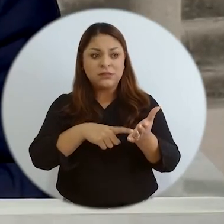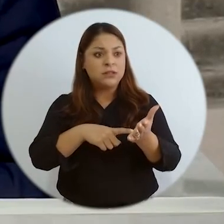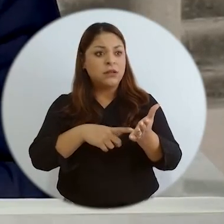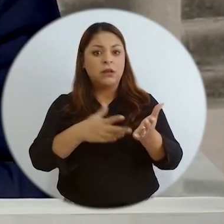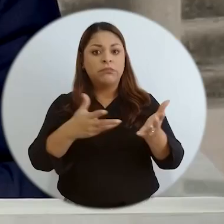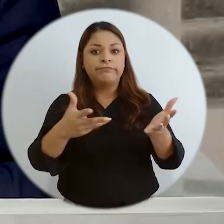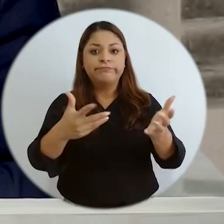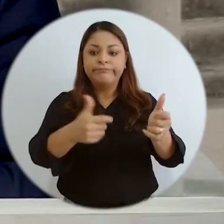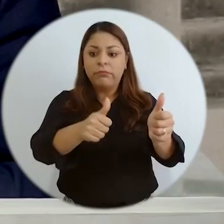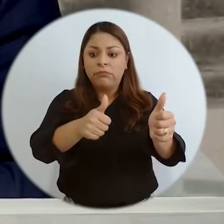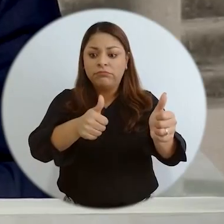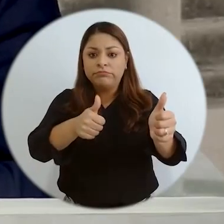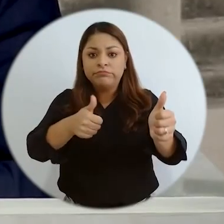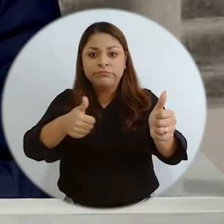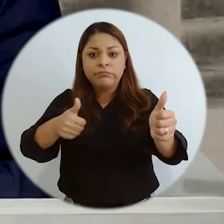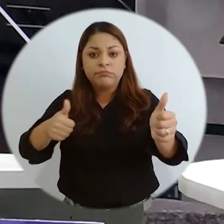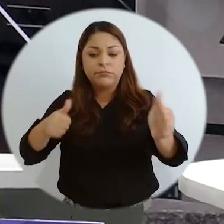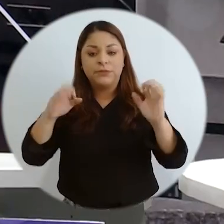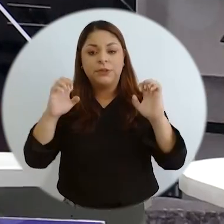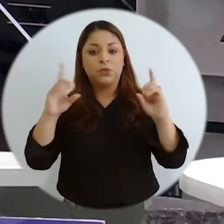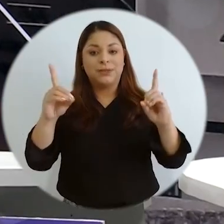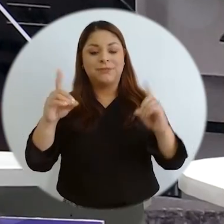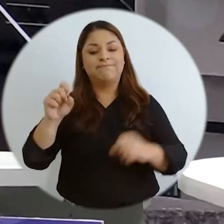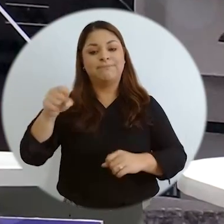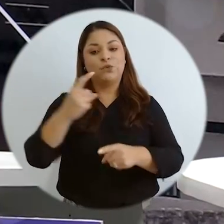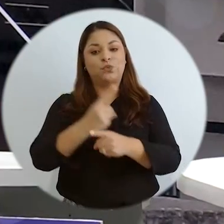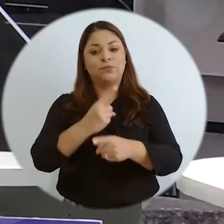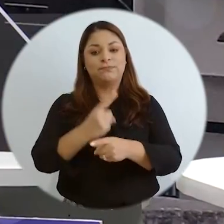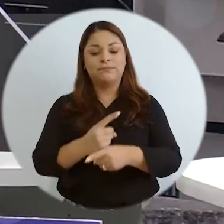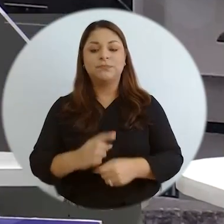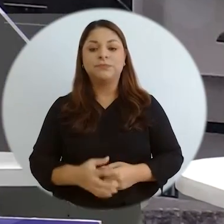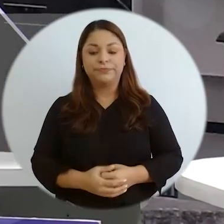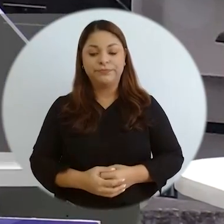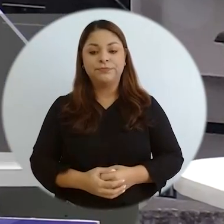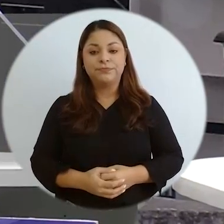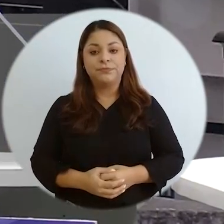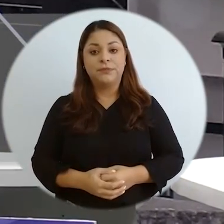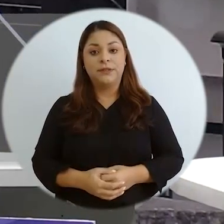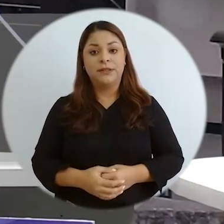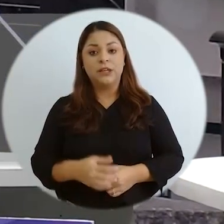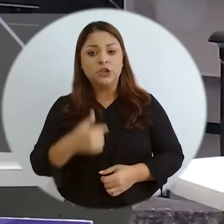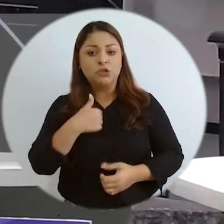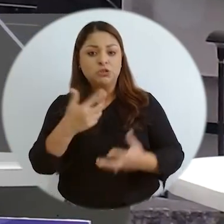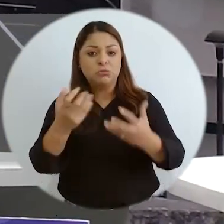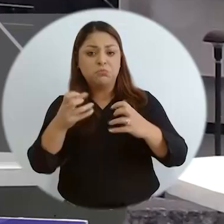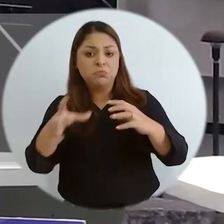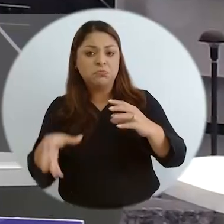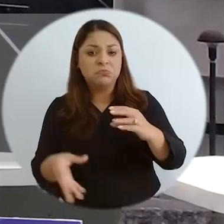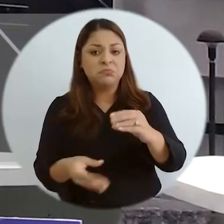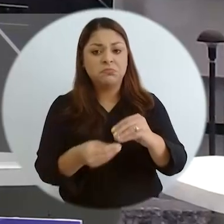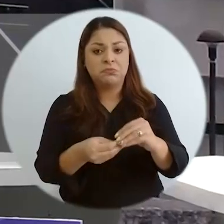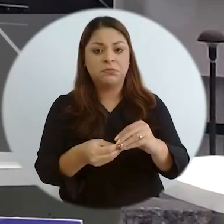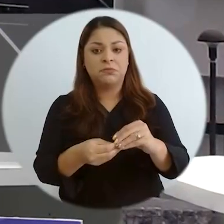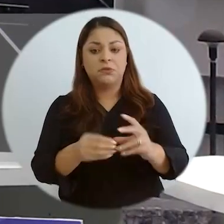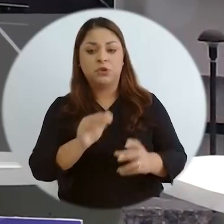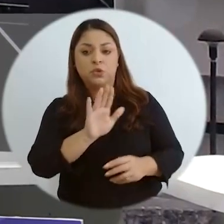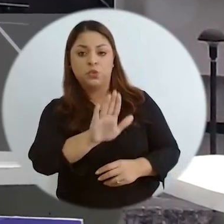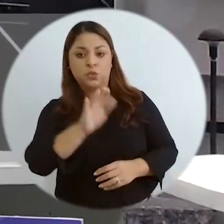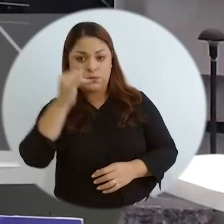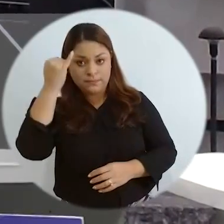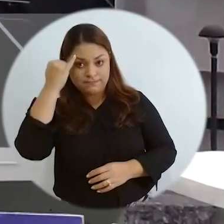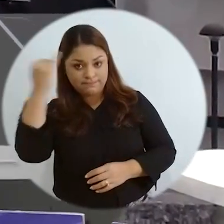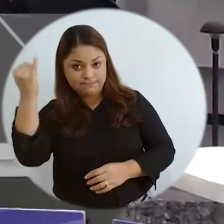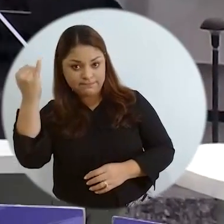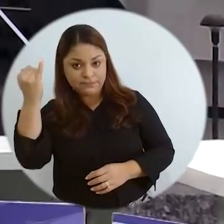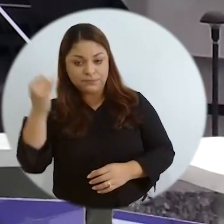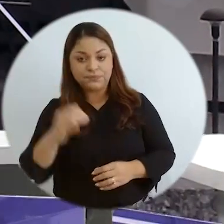Tal vez para completar a esta idea, el presidente inicia, es un